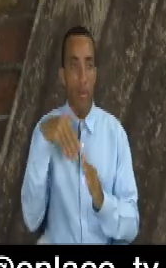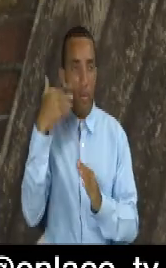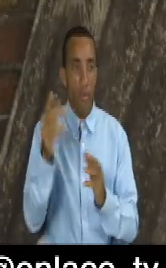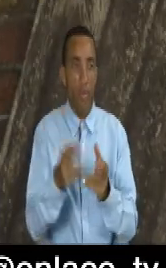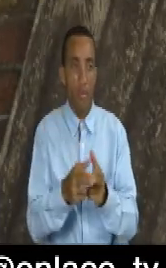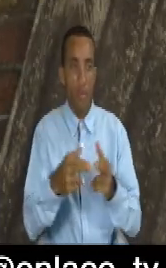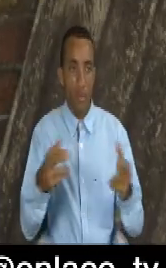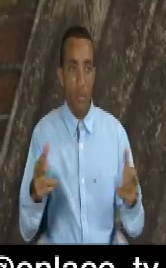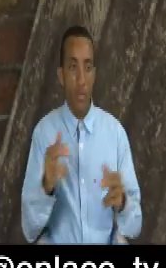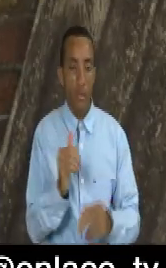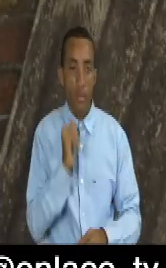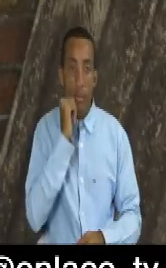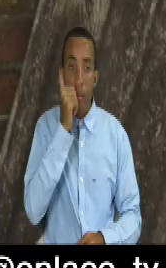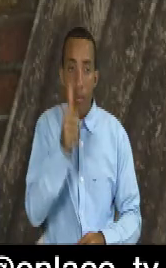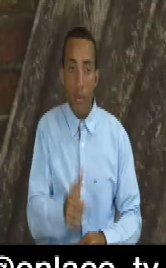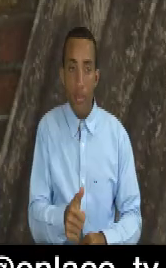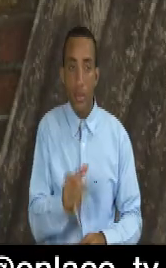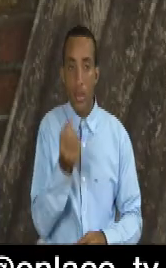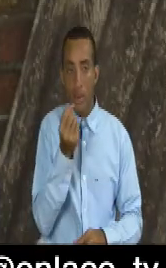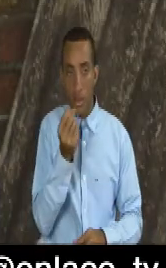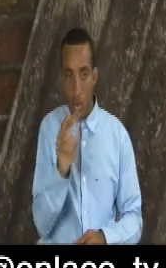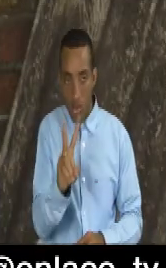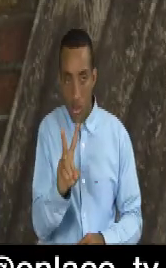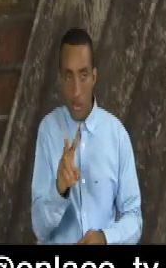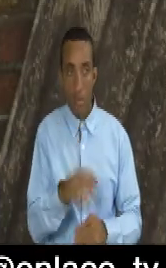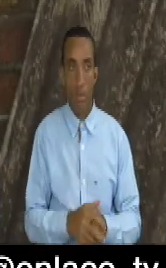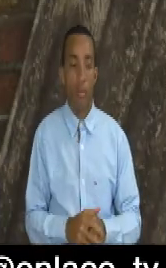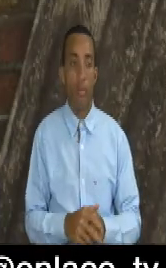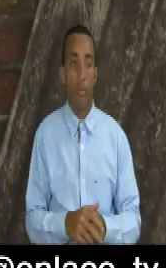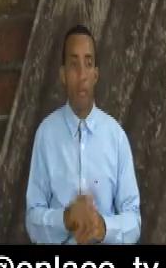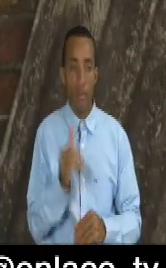emisión de mañana a las 12 del mediodía. Con la